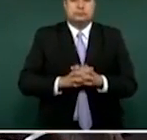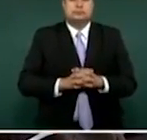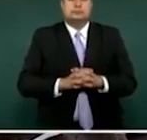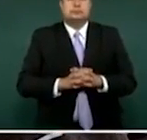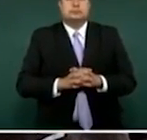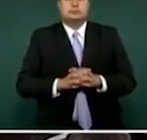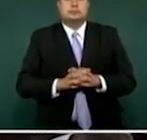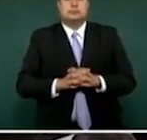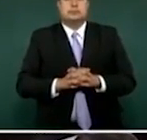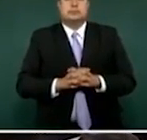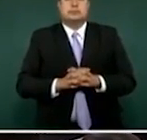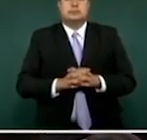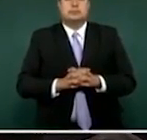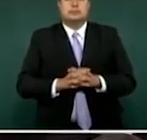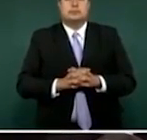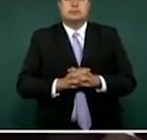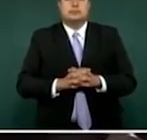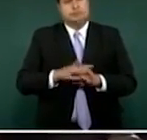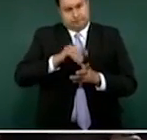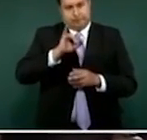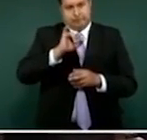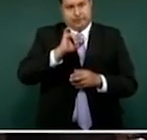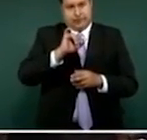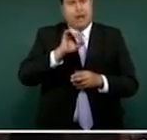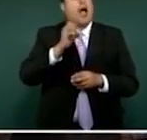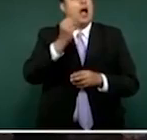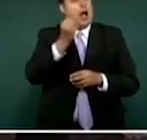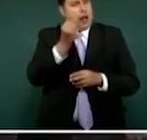hubo también oportunismo,